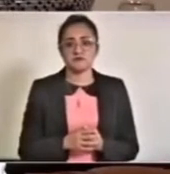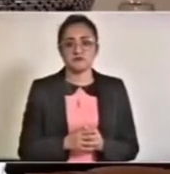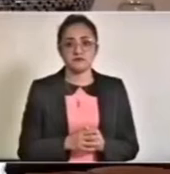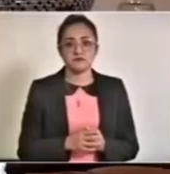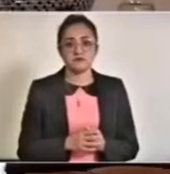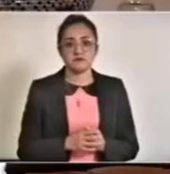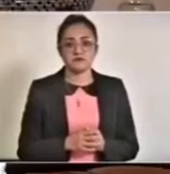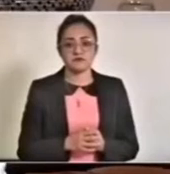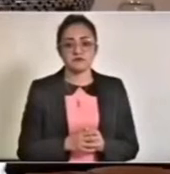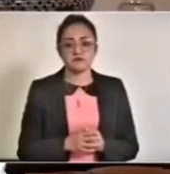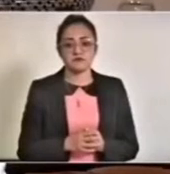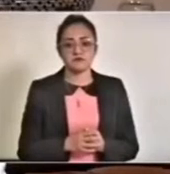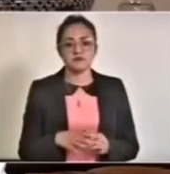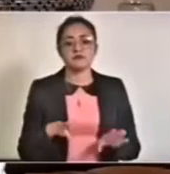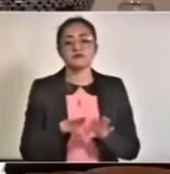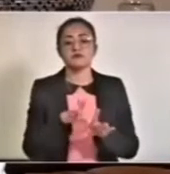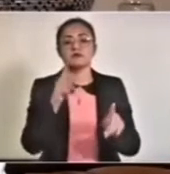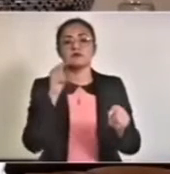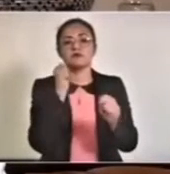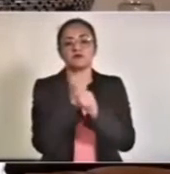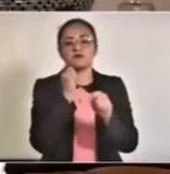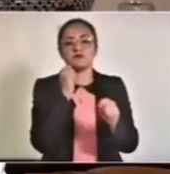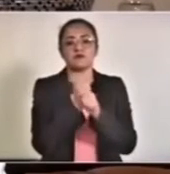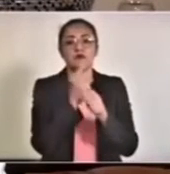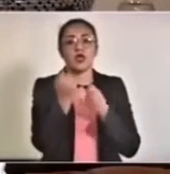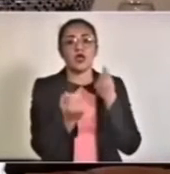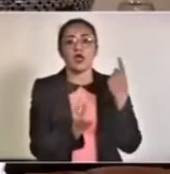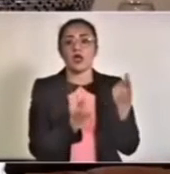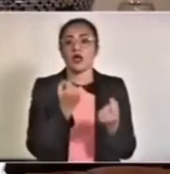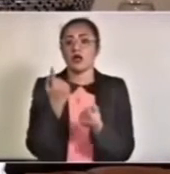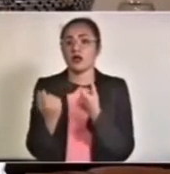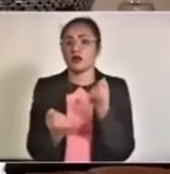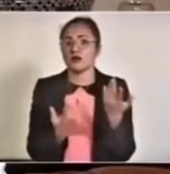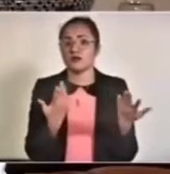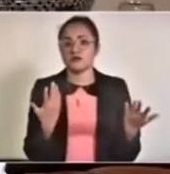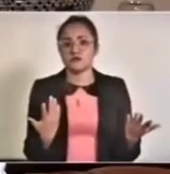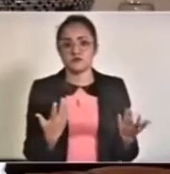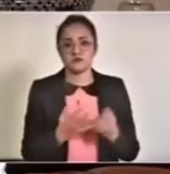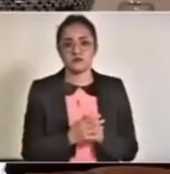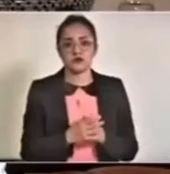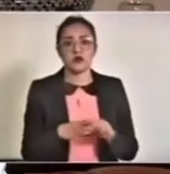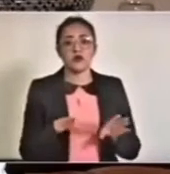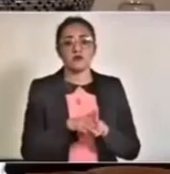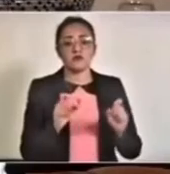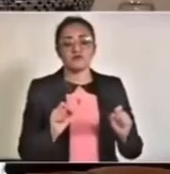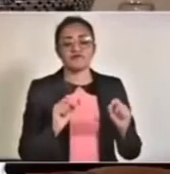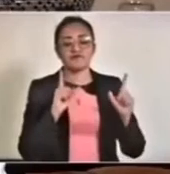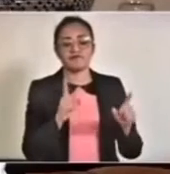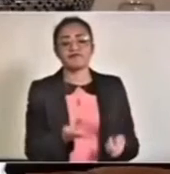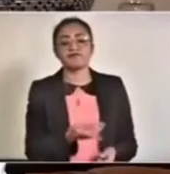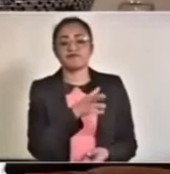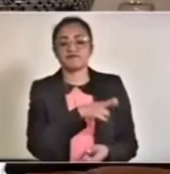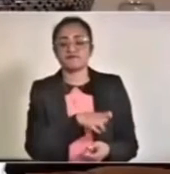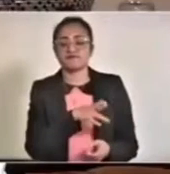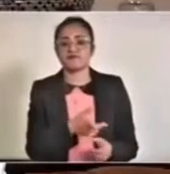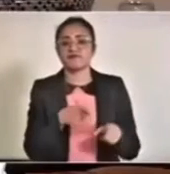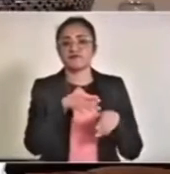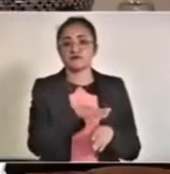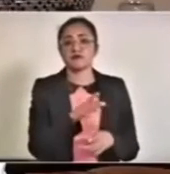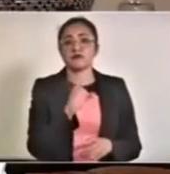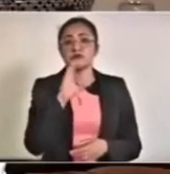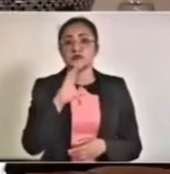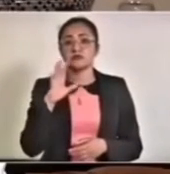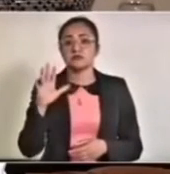de los transportes de las unidades de transporte a una plataforma privada no al